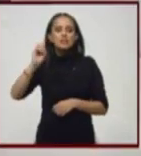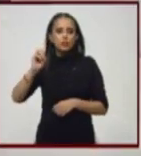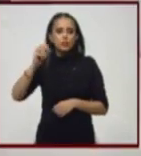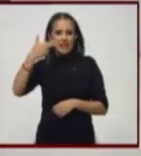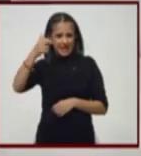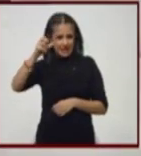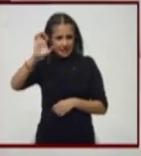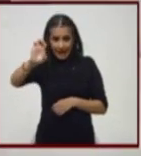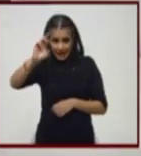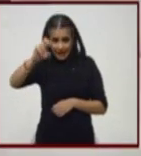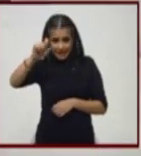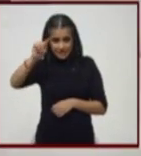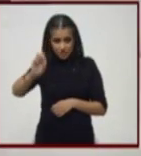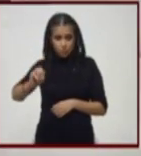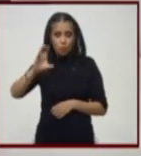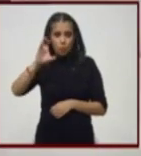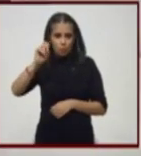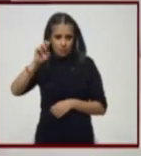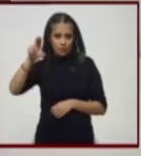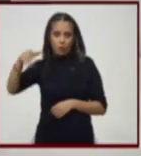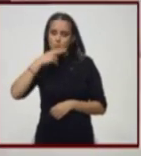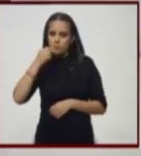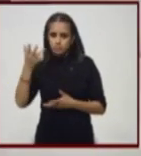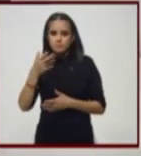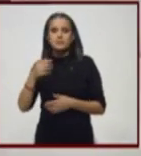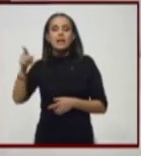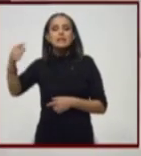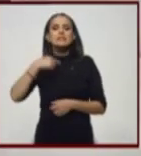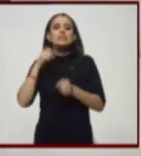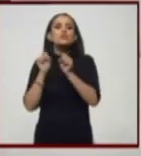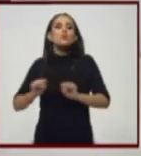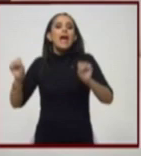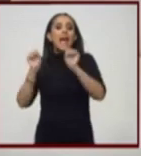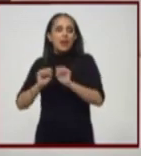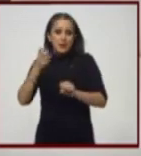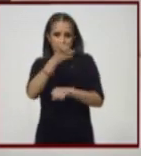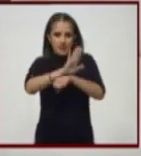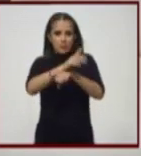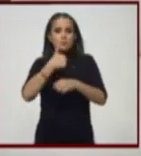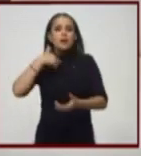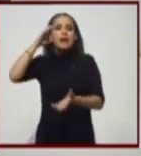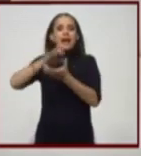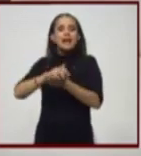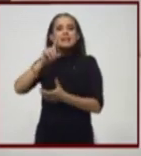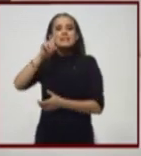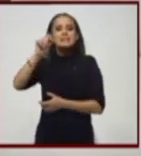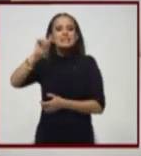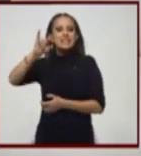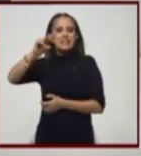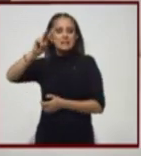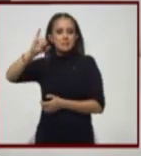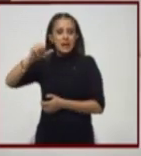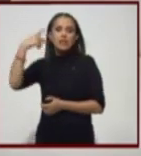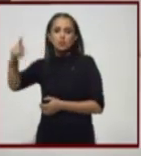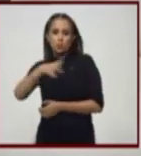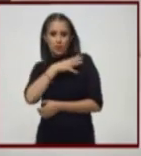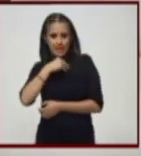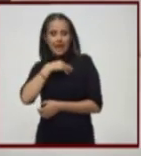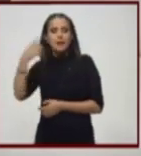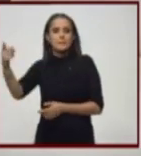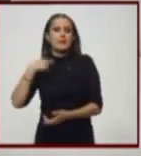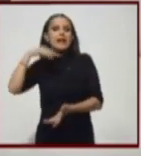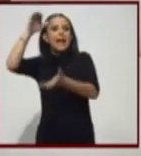formidable pero sale y termina siendo mi suegro en la película porque me caso con sai de silvia gutiérrez quien es su hija